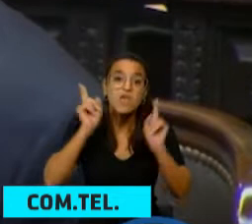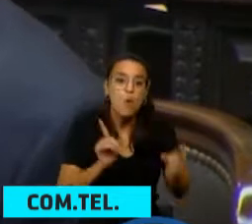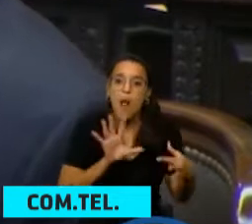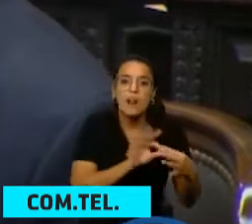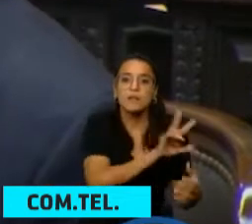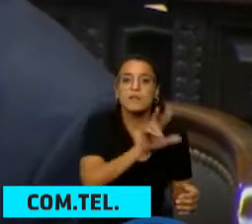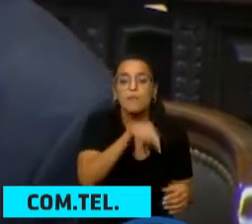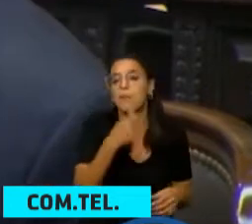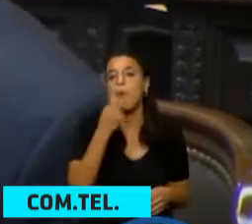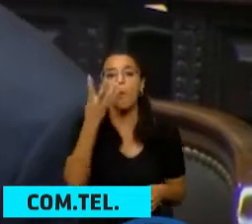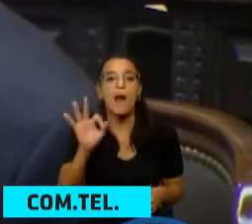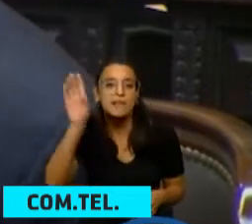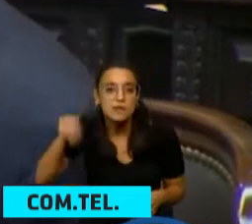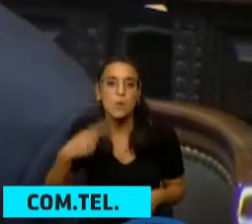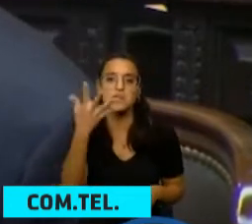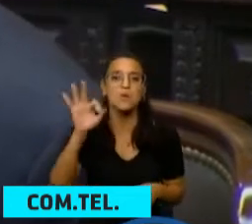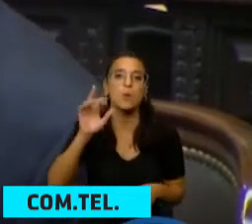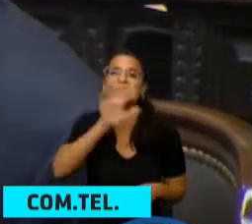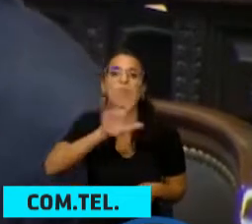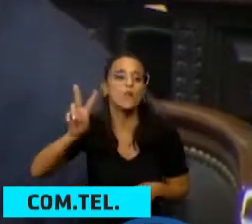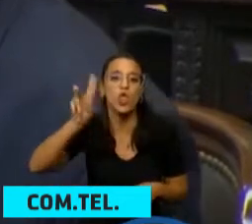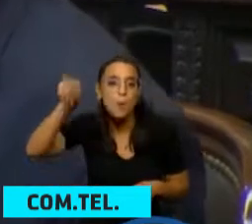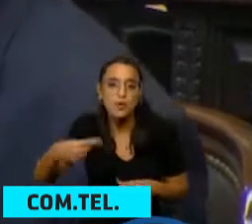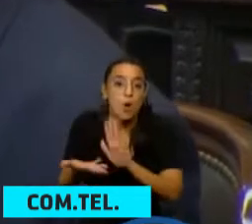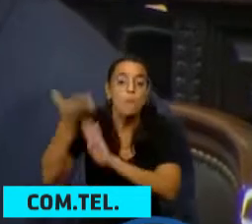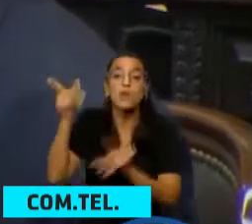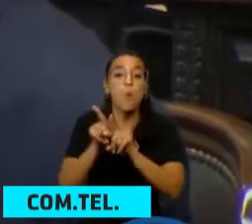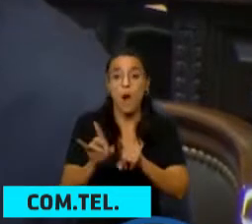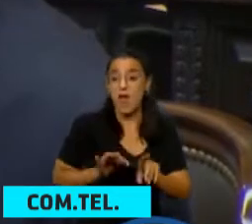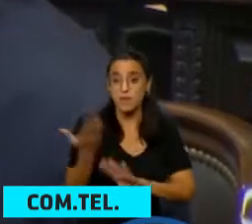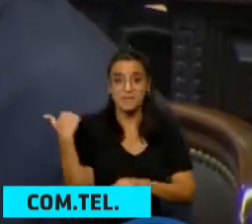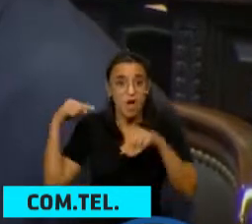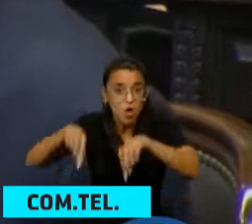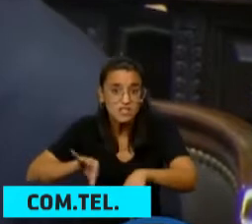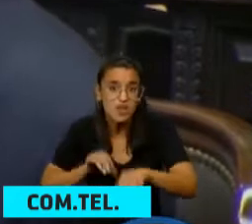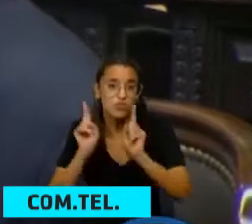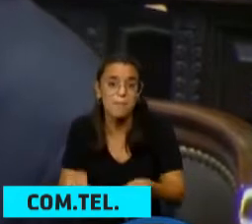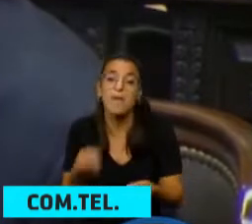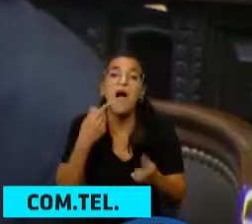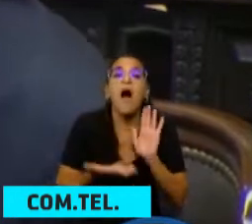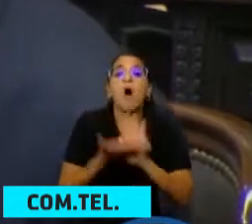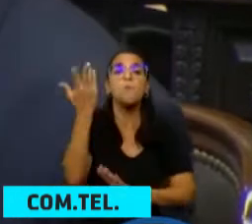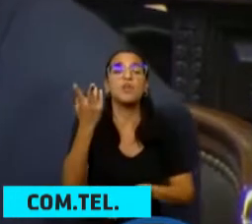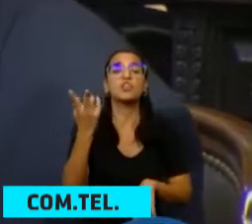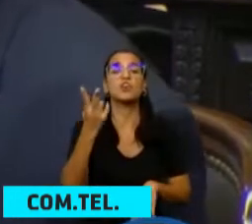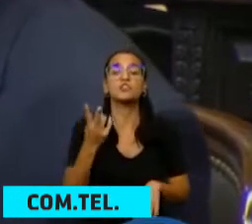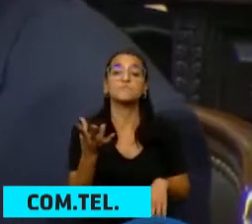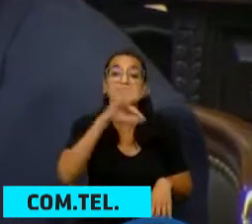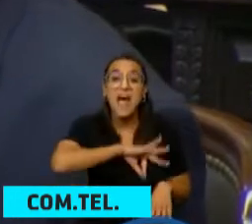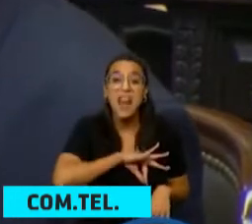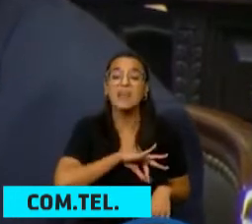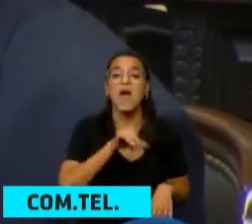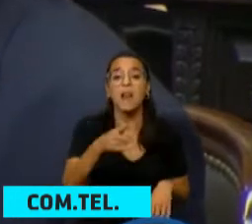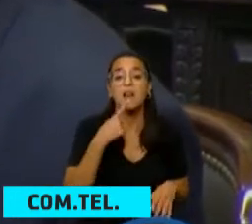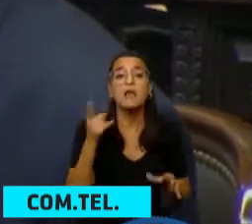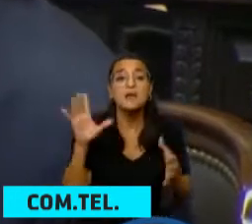sola foto va a tener el de presidente y presidente o presidenta, según cómo es la